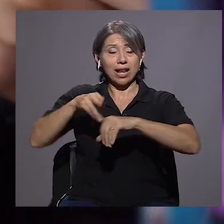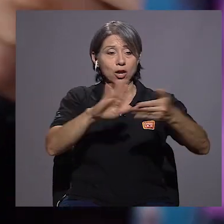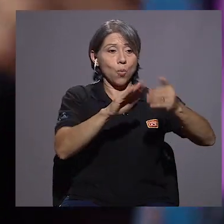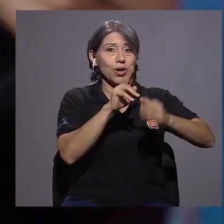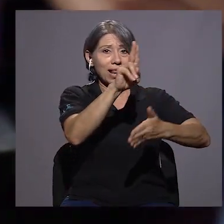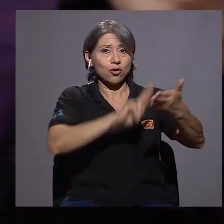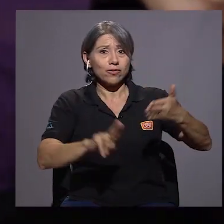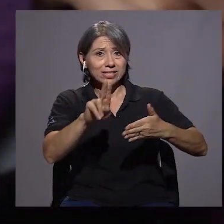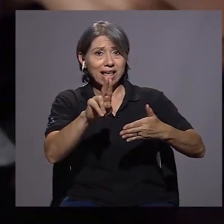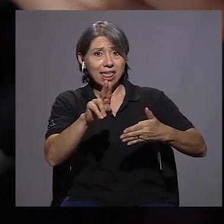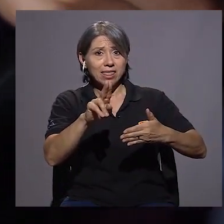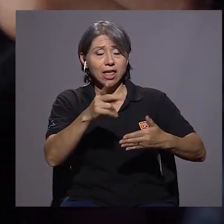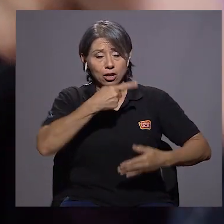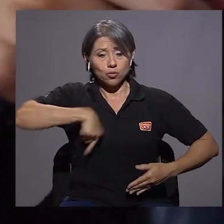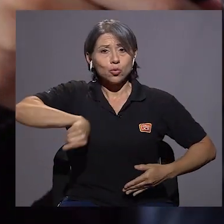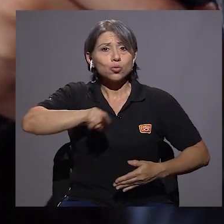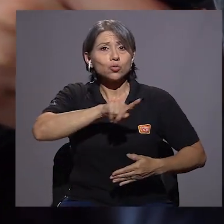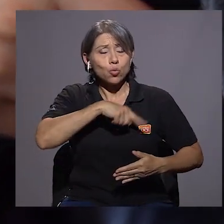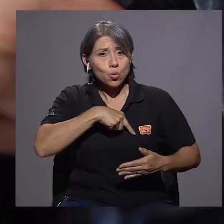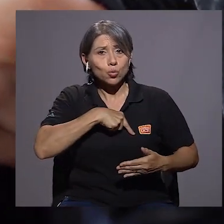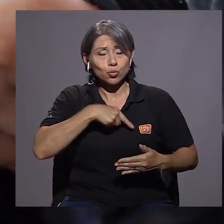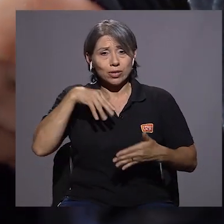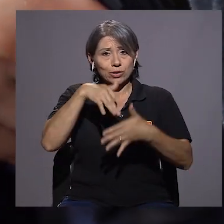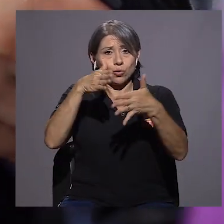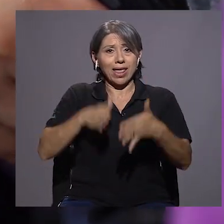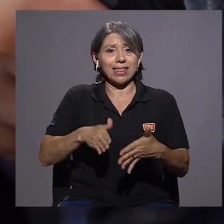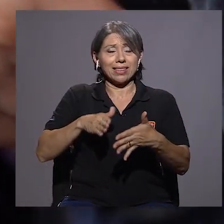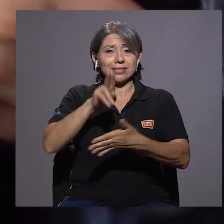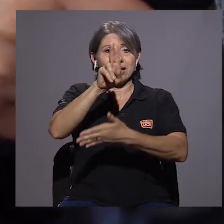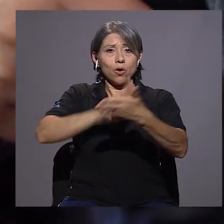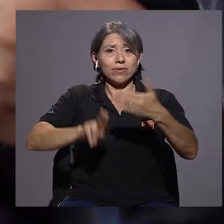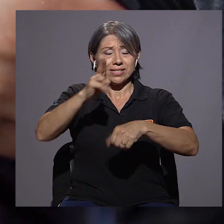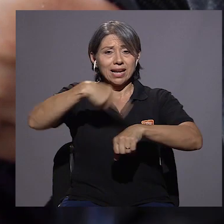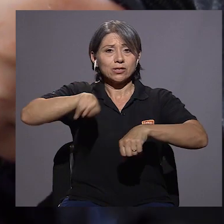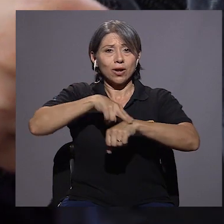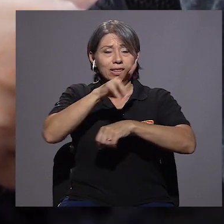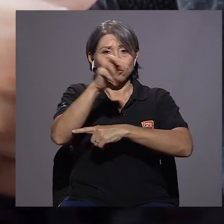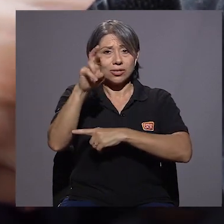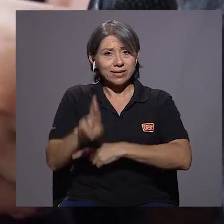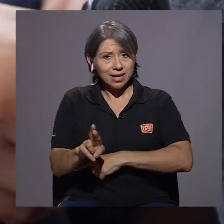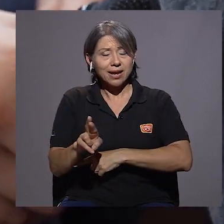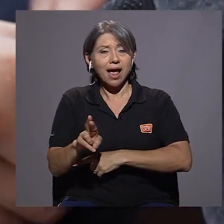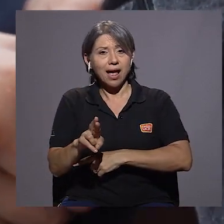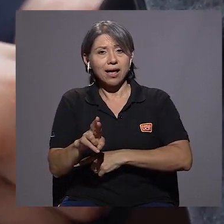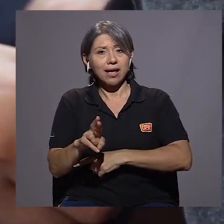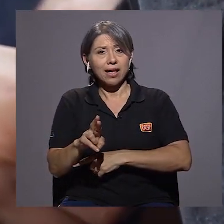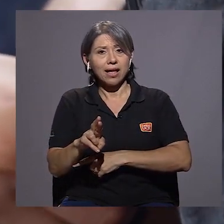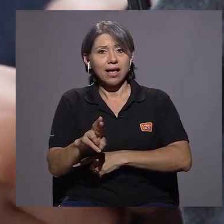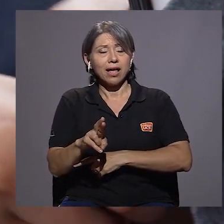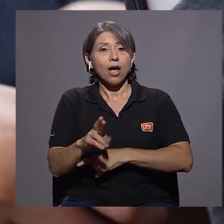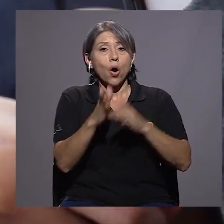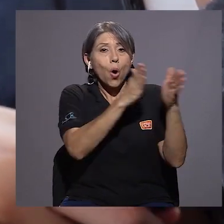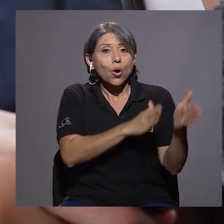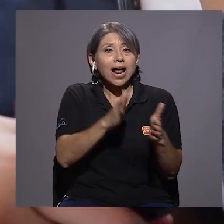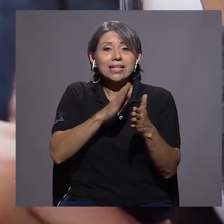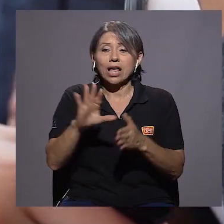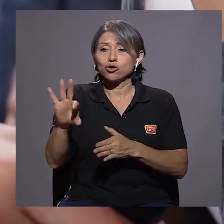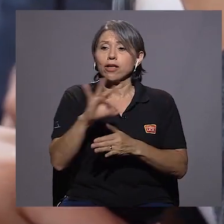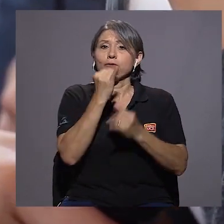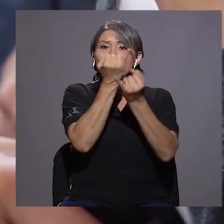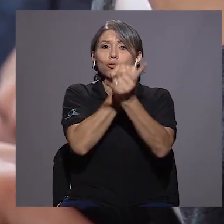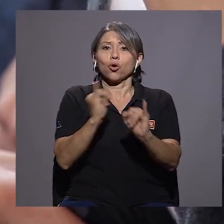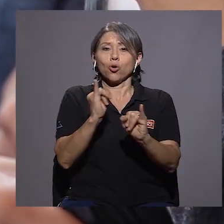nacional y universitaria, reciban de nuestra parte las y los estudiantes de la Universidad Nacional de Costa